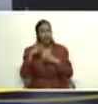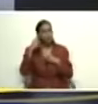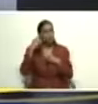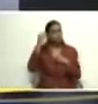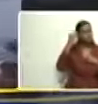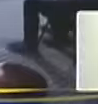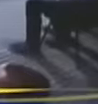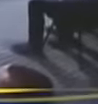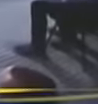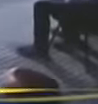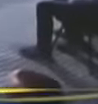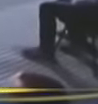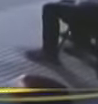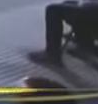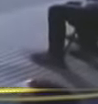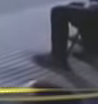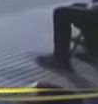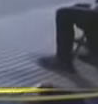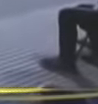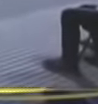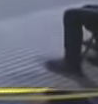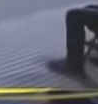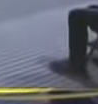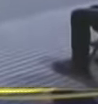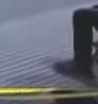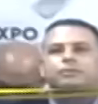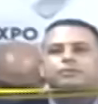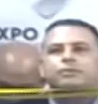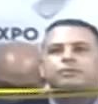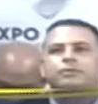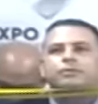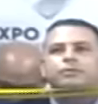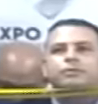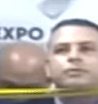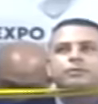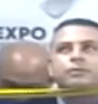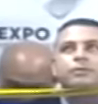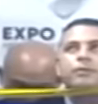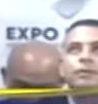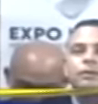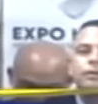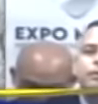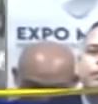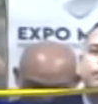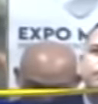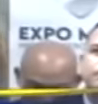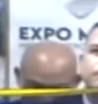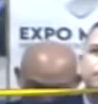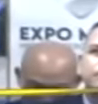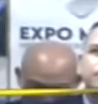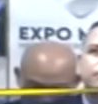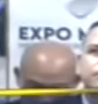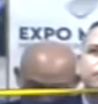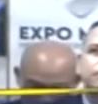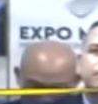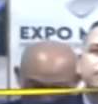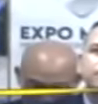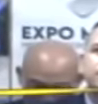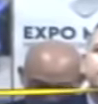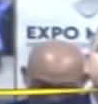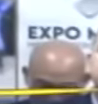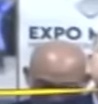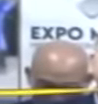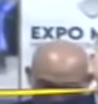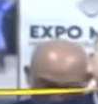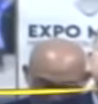seguir creciendo, y eso para nosotros es principal. Para concluir, tenemos otro pequeño problema. Usted habló de las tres R's, y nosotros la semana pasada en